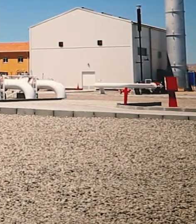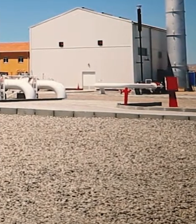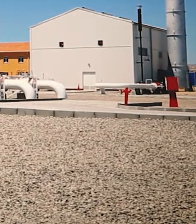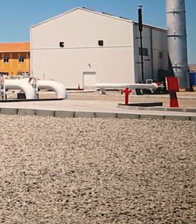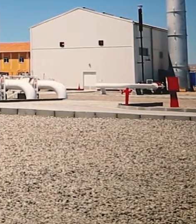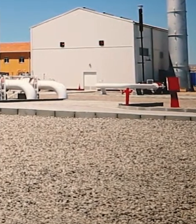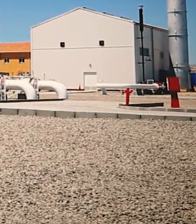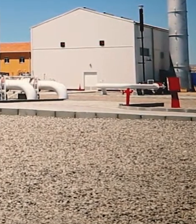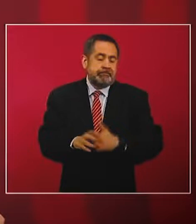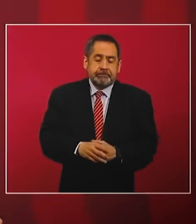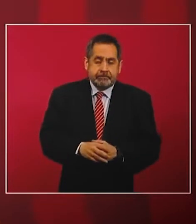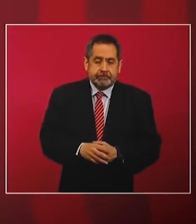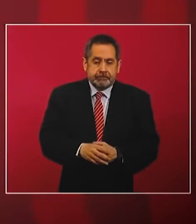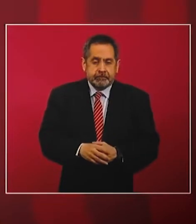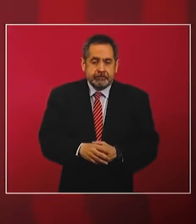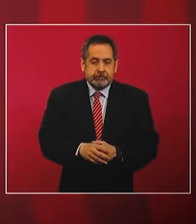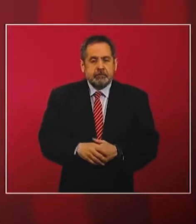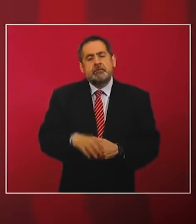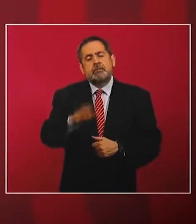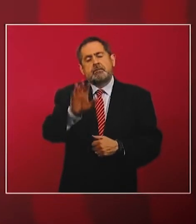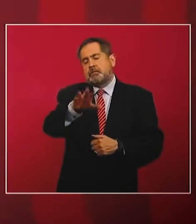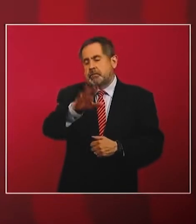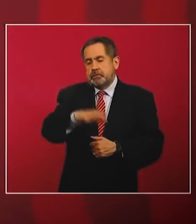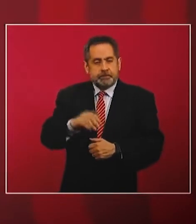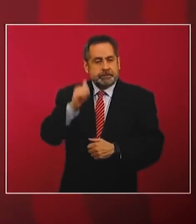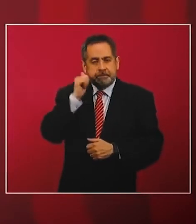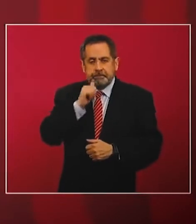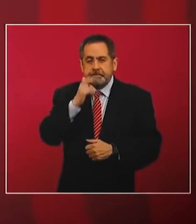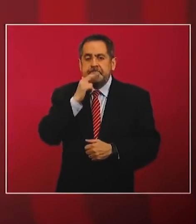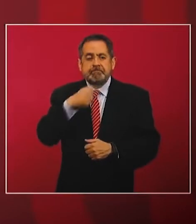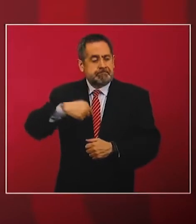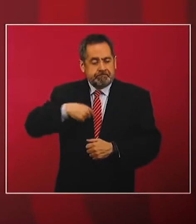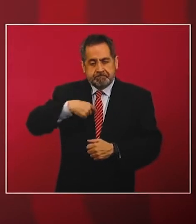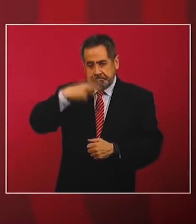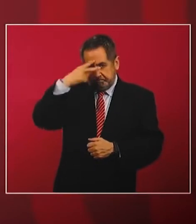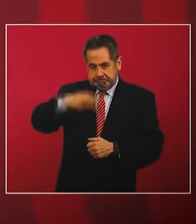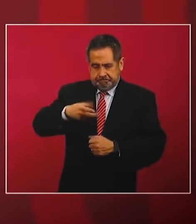siempre es mejor la autosuficiencia